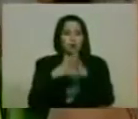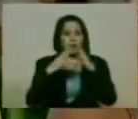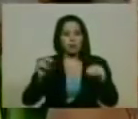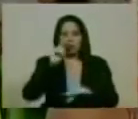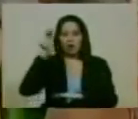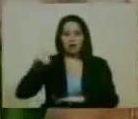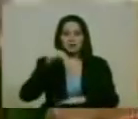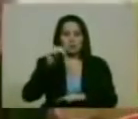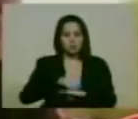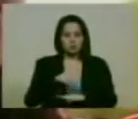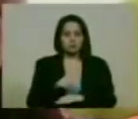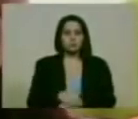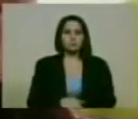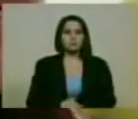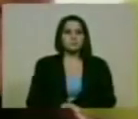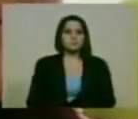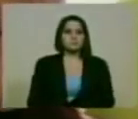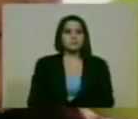nación.